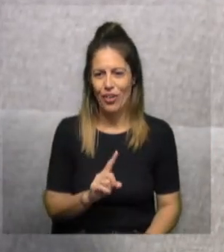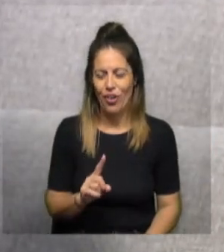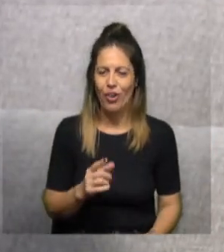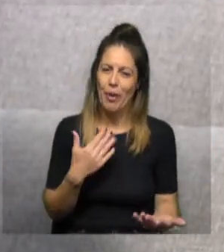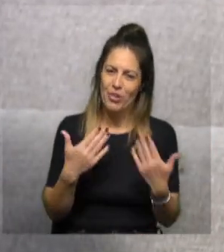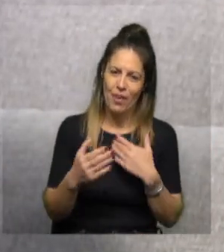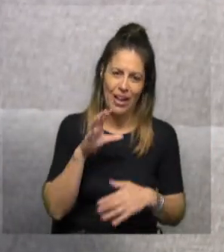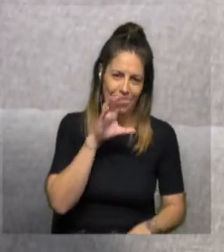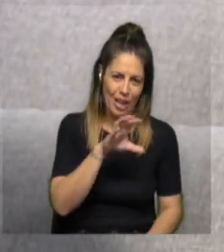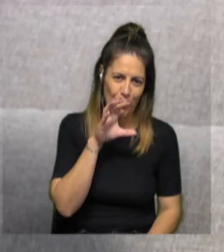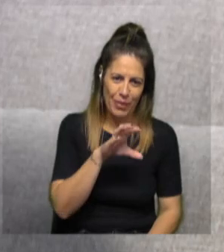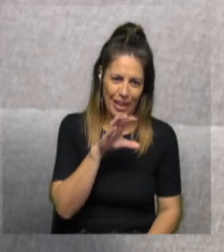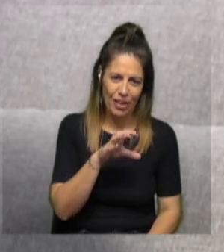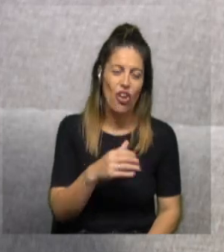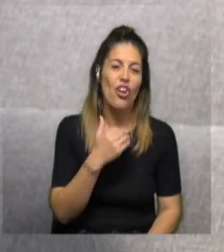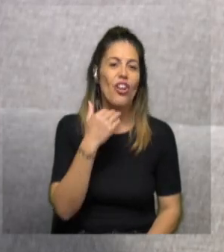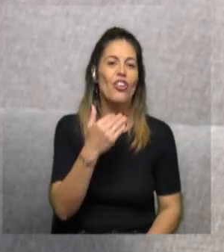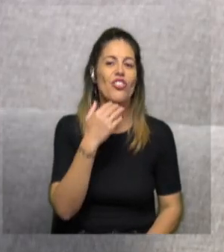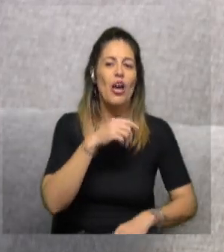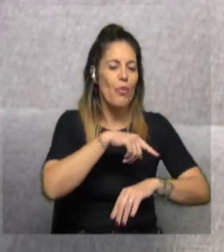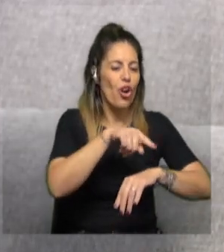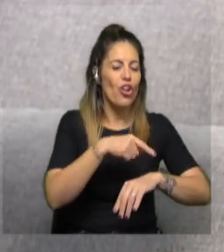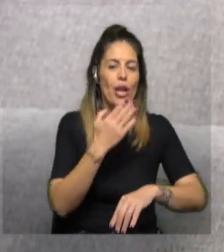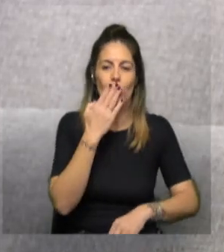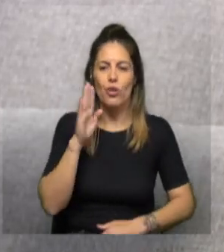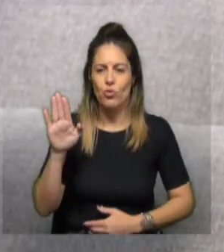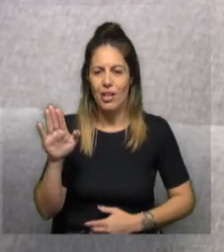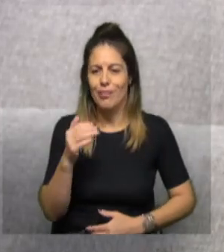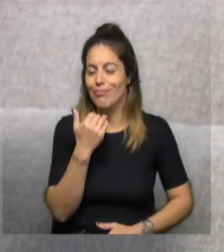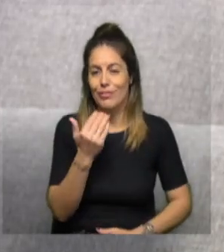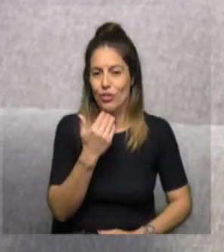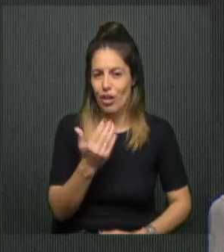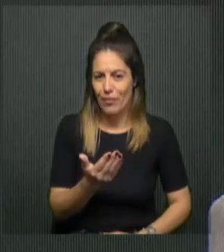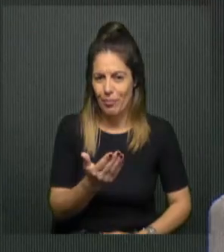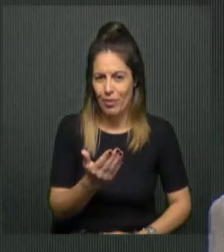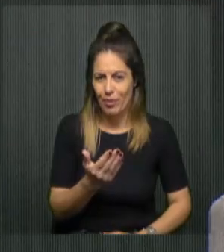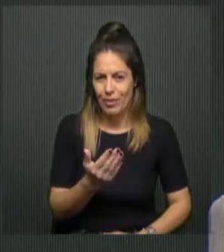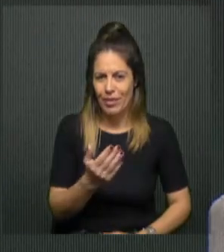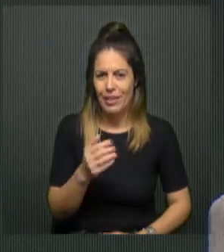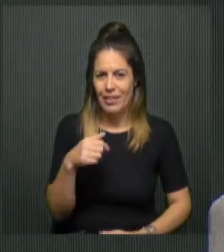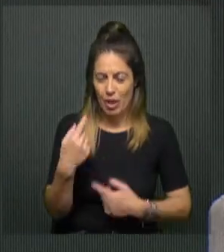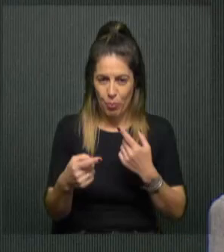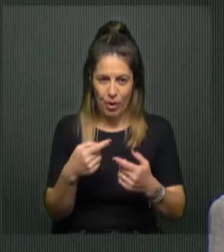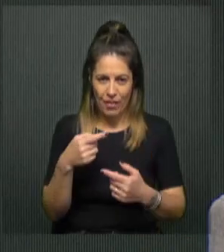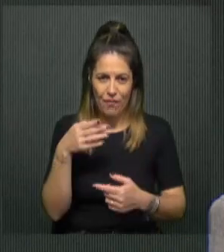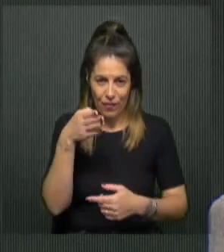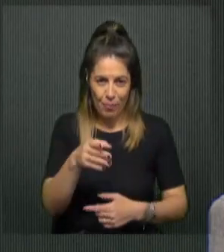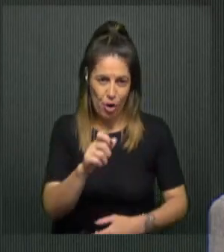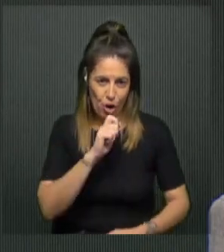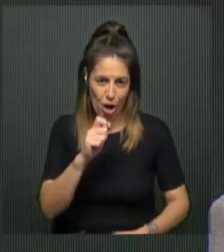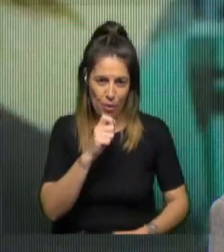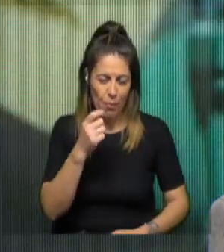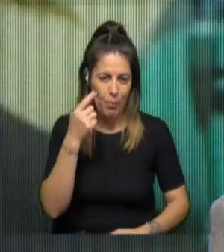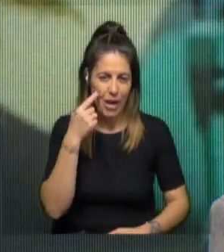No, todavía no. No sabemos que, en qué horario es en Jerusalén, entonces no sabemos si pasó o no pasó. Vamos enseguida con el móvil para saber qué está pasando en